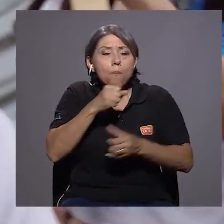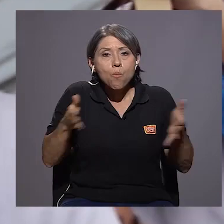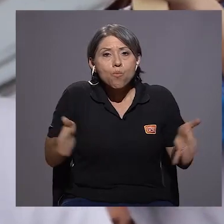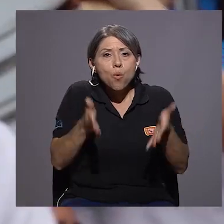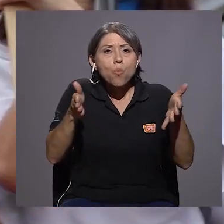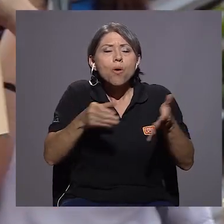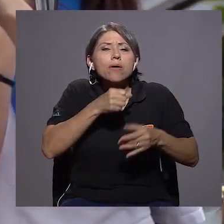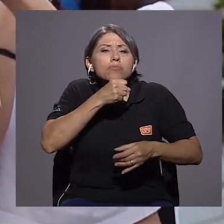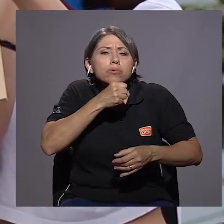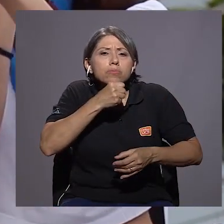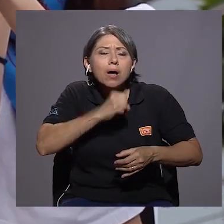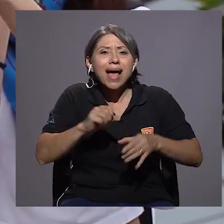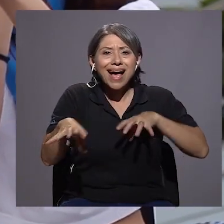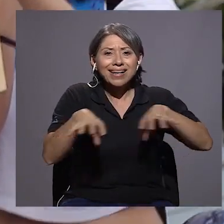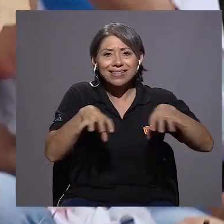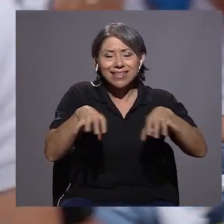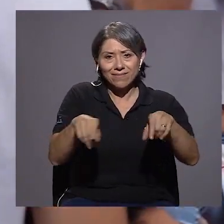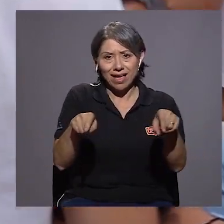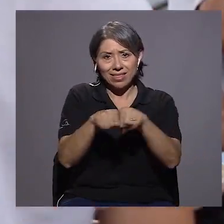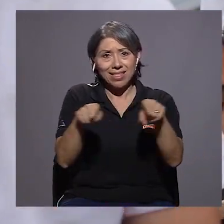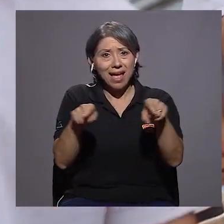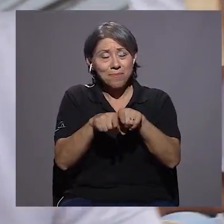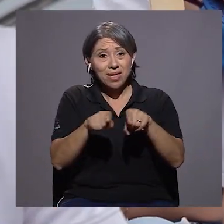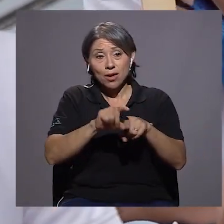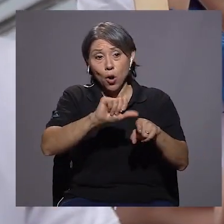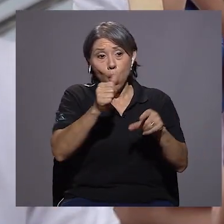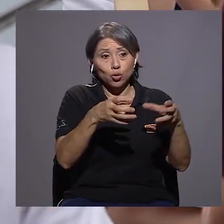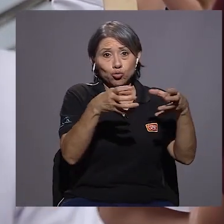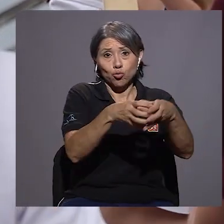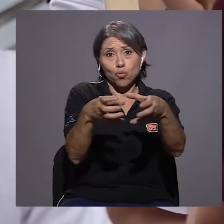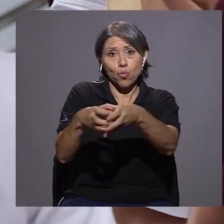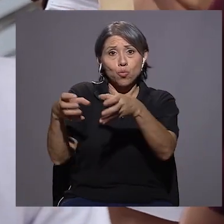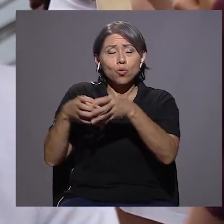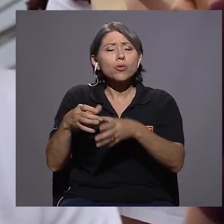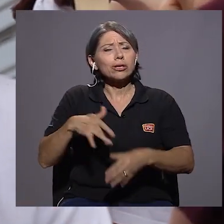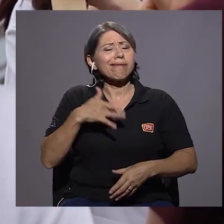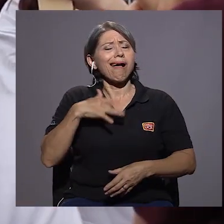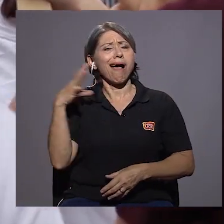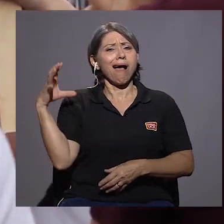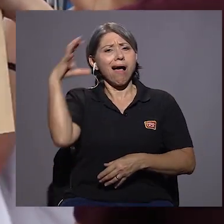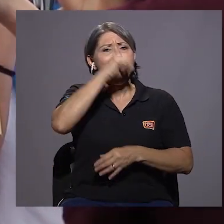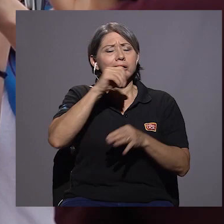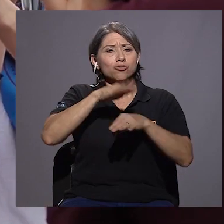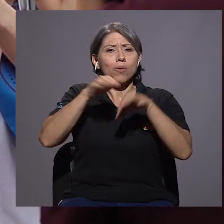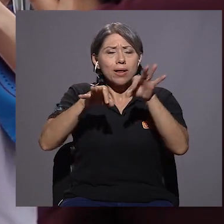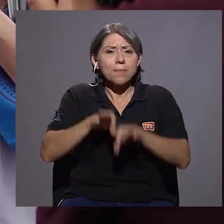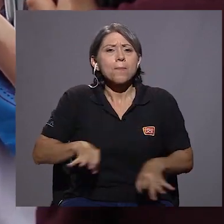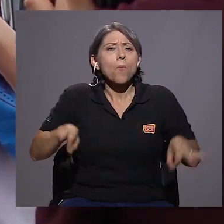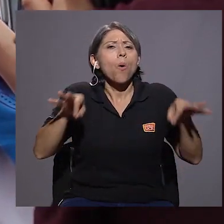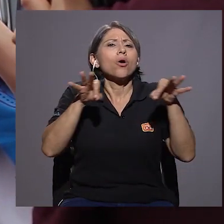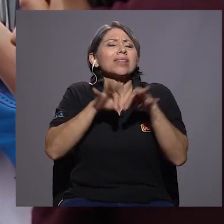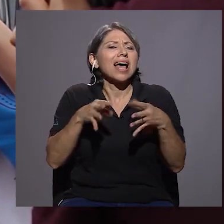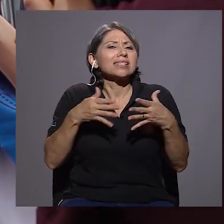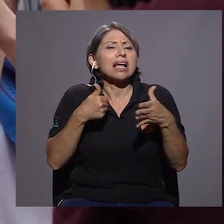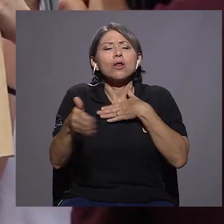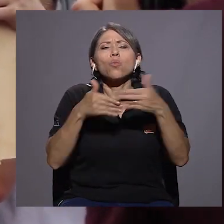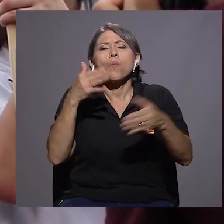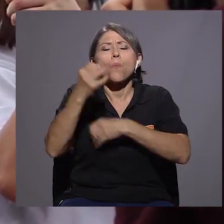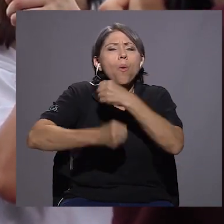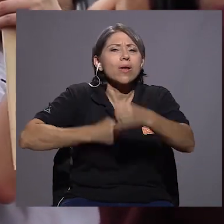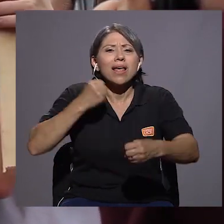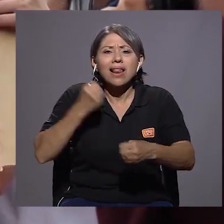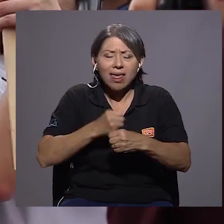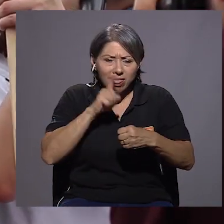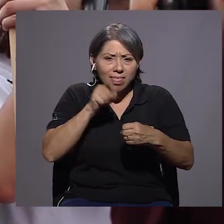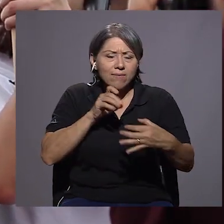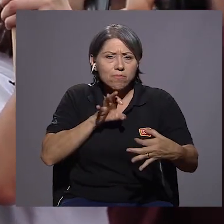Promueve una vejez activa, así como la sensibilización de otras poblaciones sobre la importancia de creación de vínculos más allá de